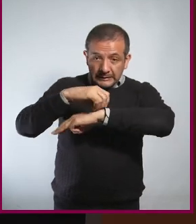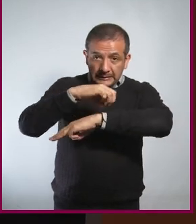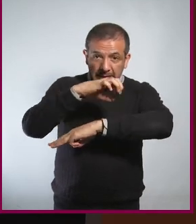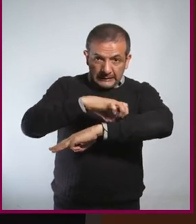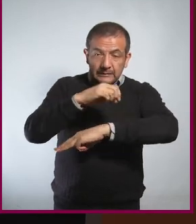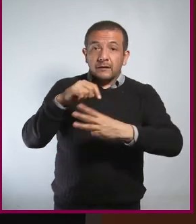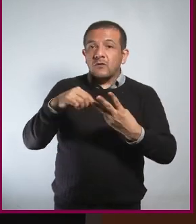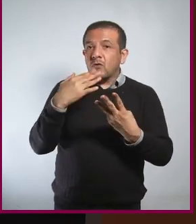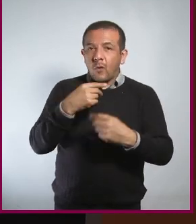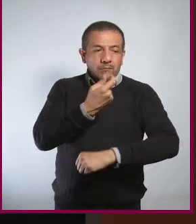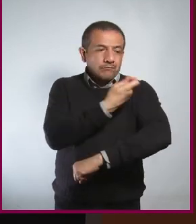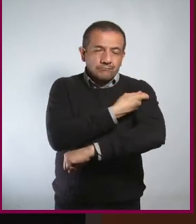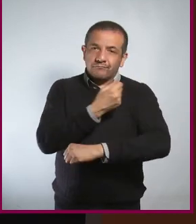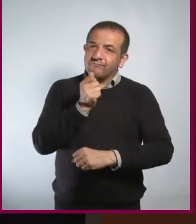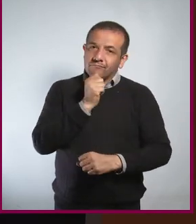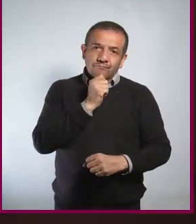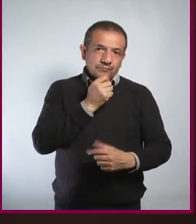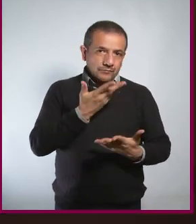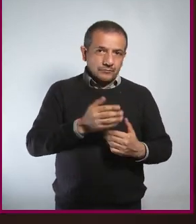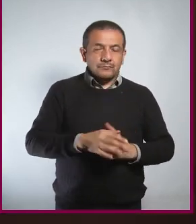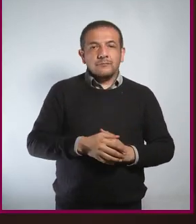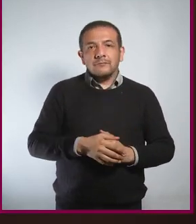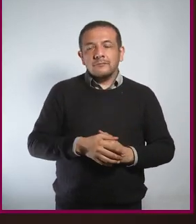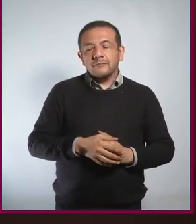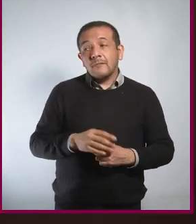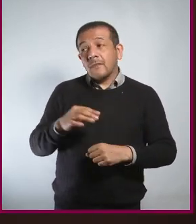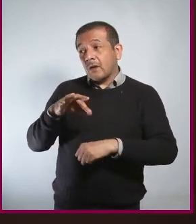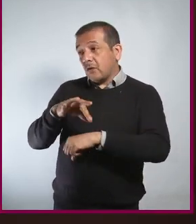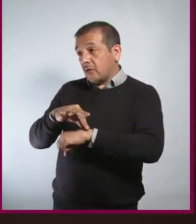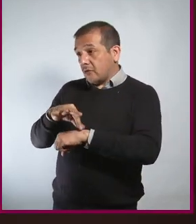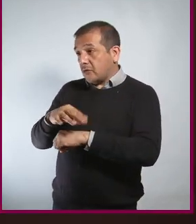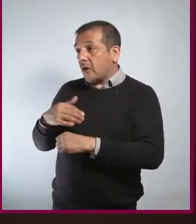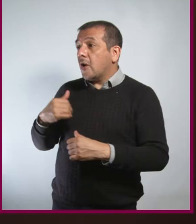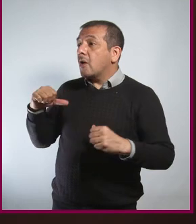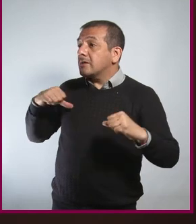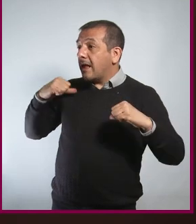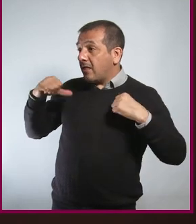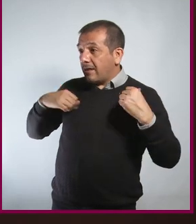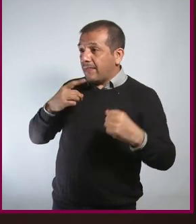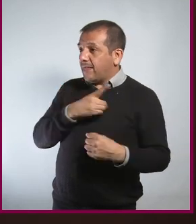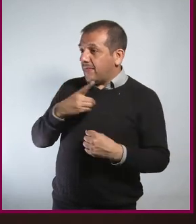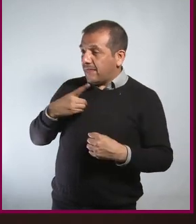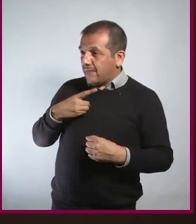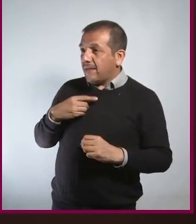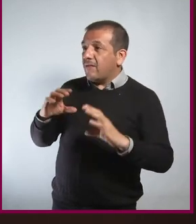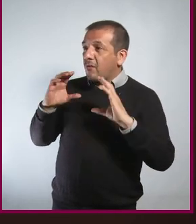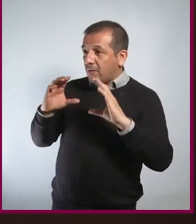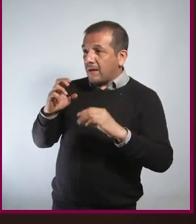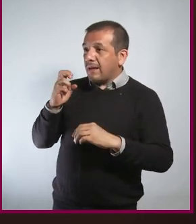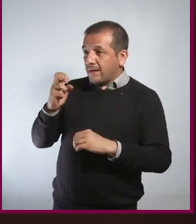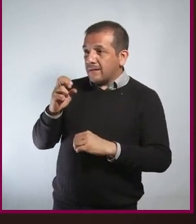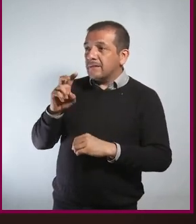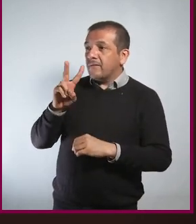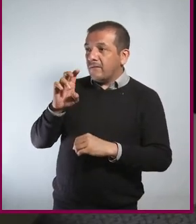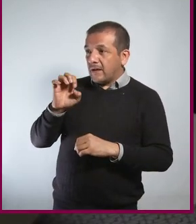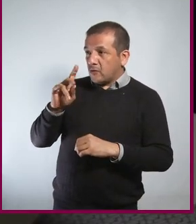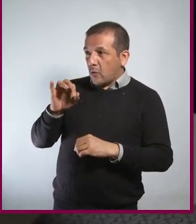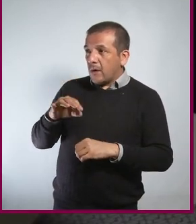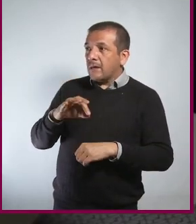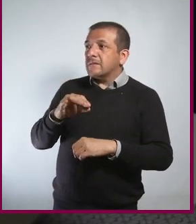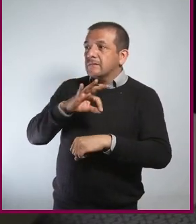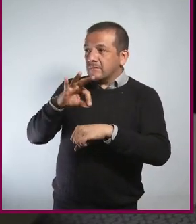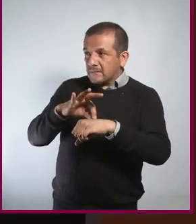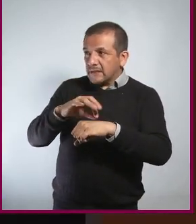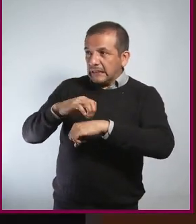existe vacuna conocida hasta este momento. Doctor, ¿los adolescentes también deben cuidarse de enfermedades por vectores? Por